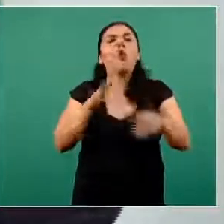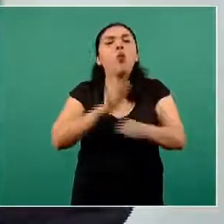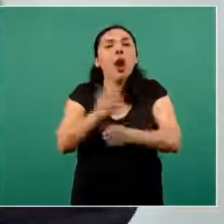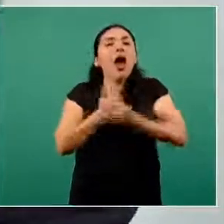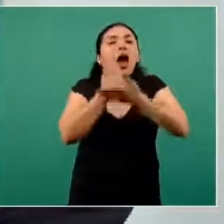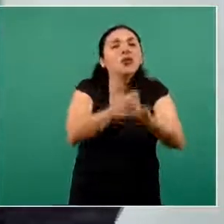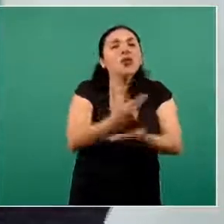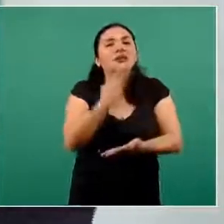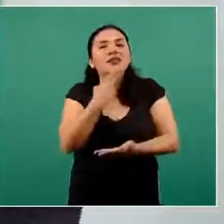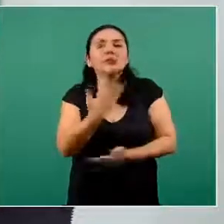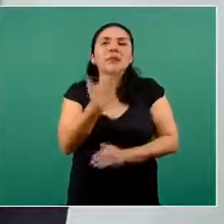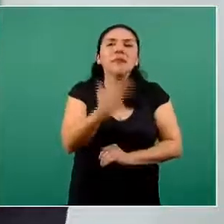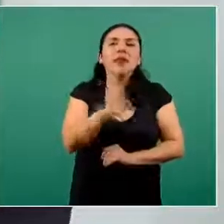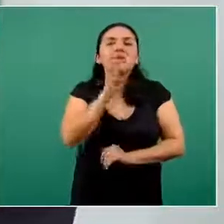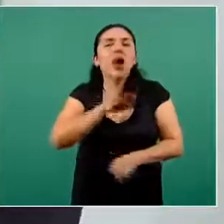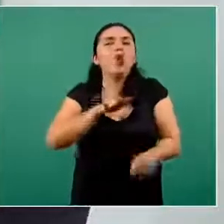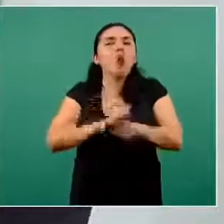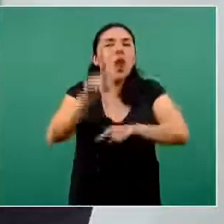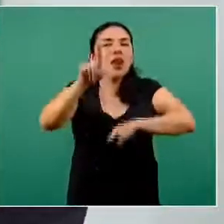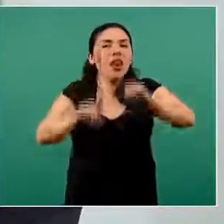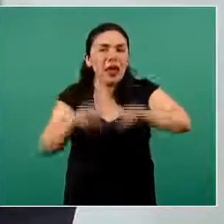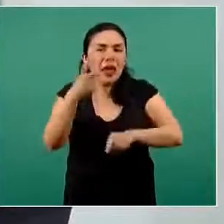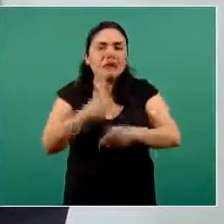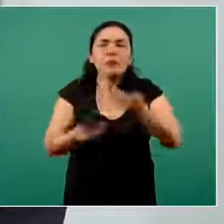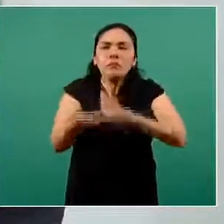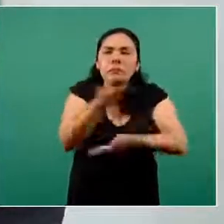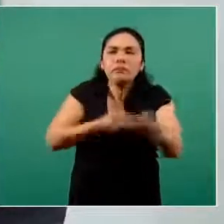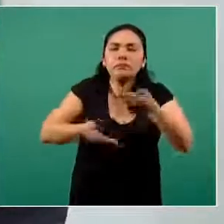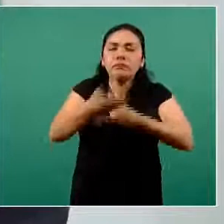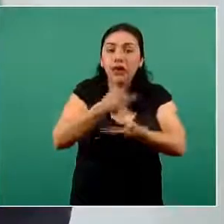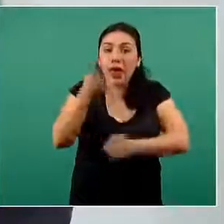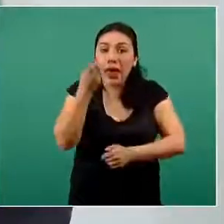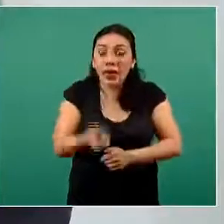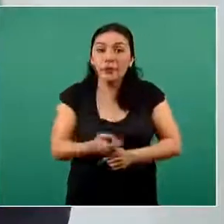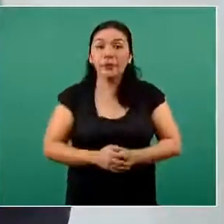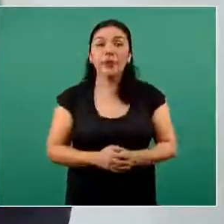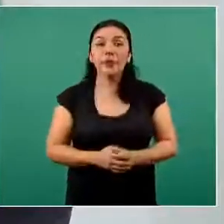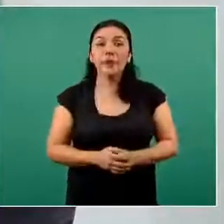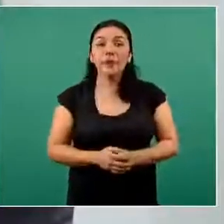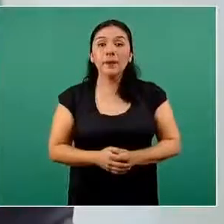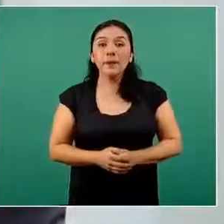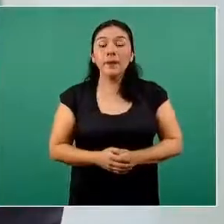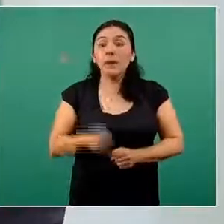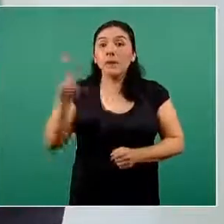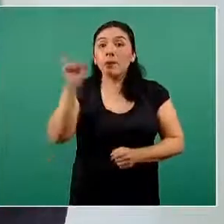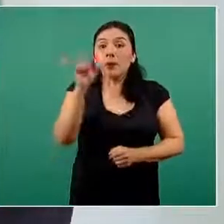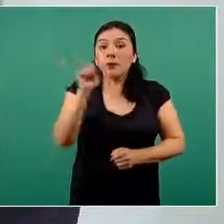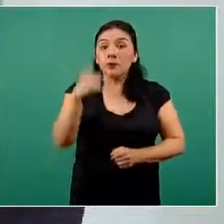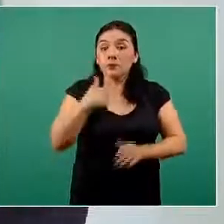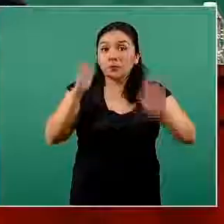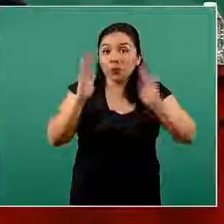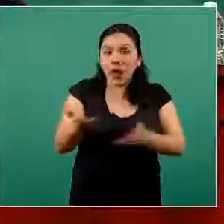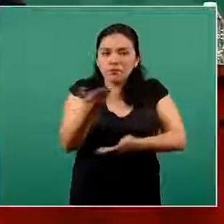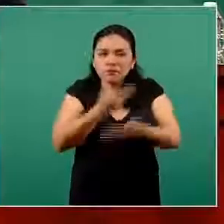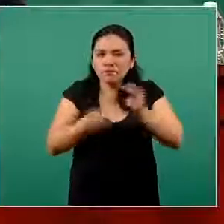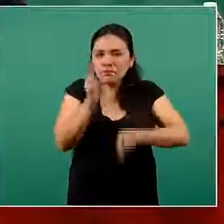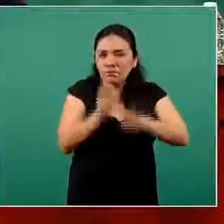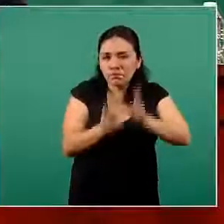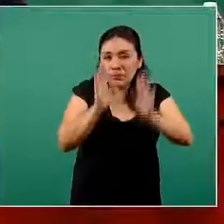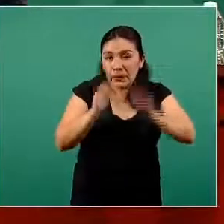ventajas, cuáles no eran las ventajas que esto se pudiera presentar. Entonces, una vez que nosotros teníamos esta